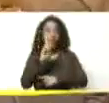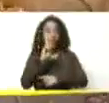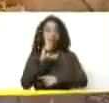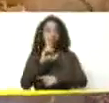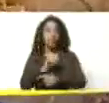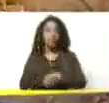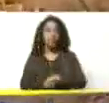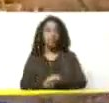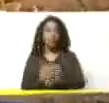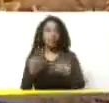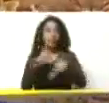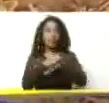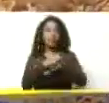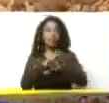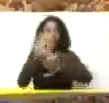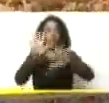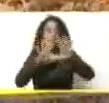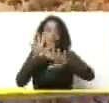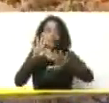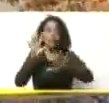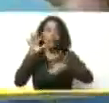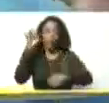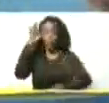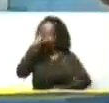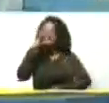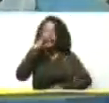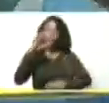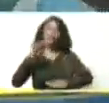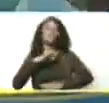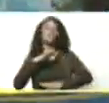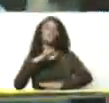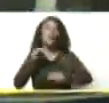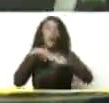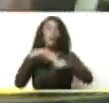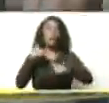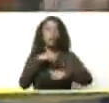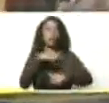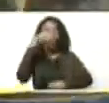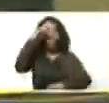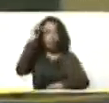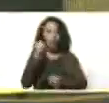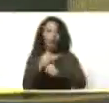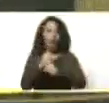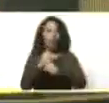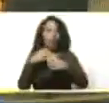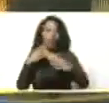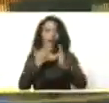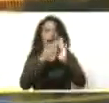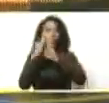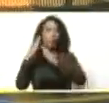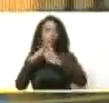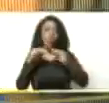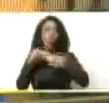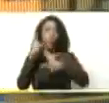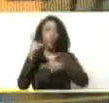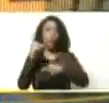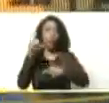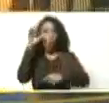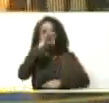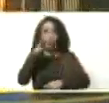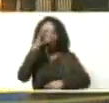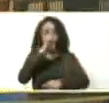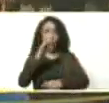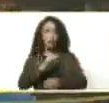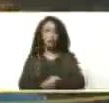incorporación de 15 porcino beneficiados aquí estamos trabajando ahorita en la comuna todos los que son los cochinos your